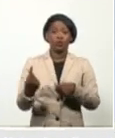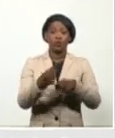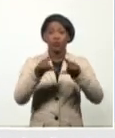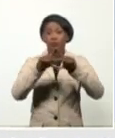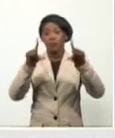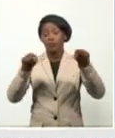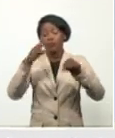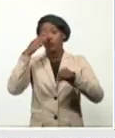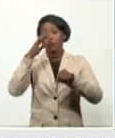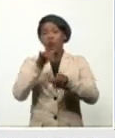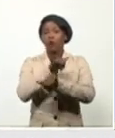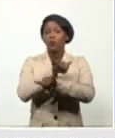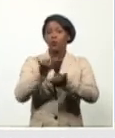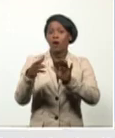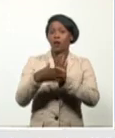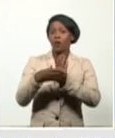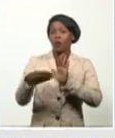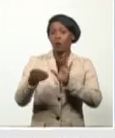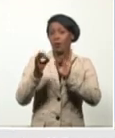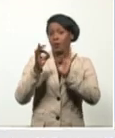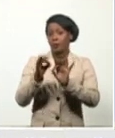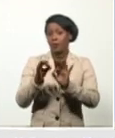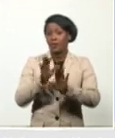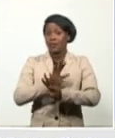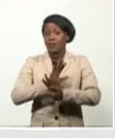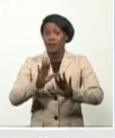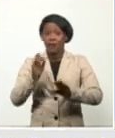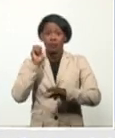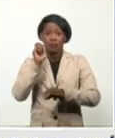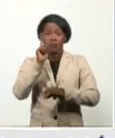nacional para que cuando ya realmente cerremos